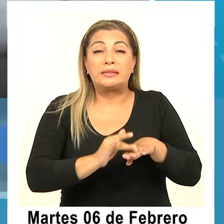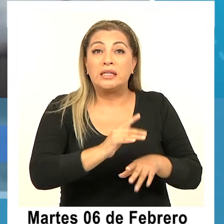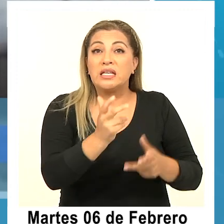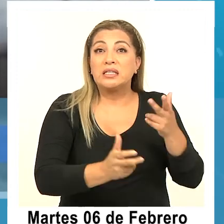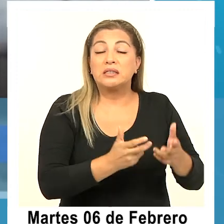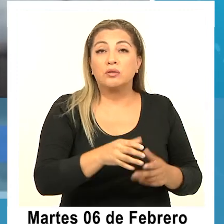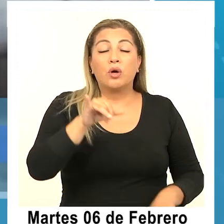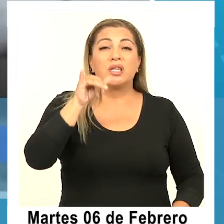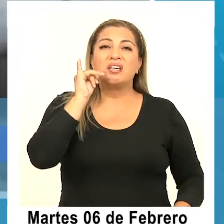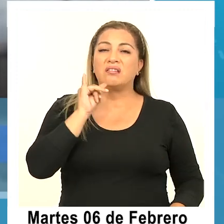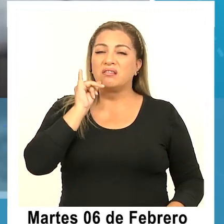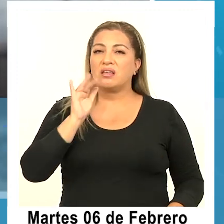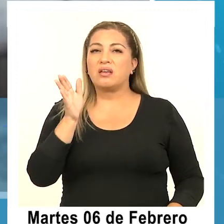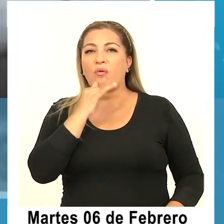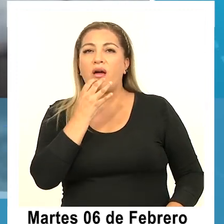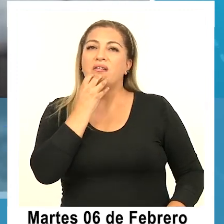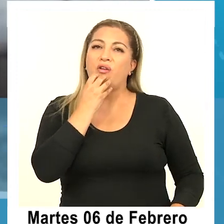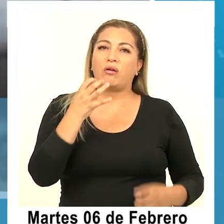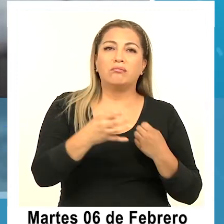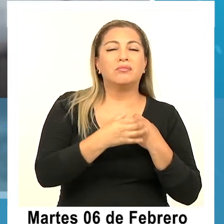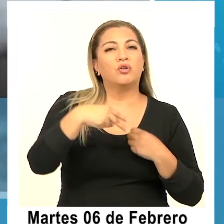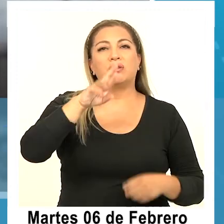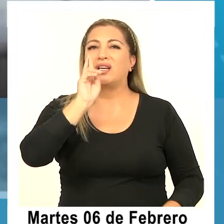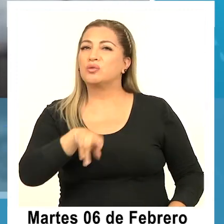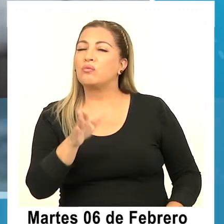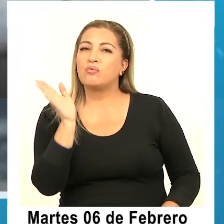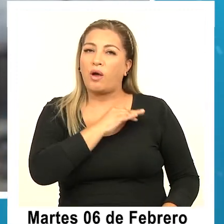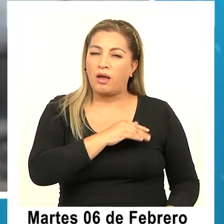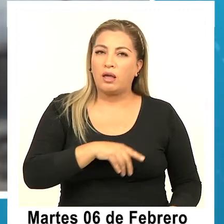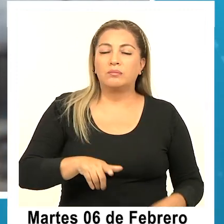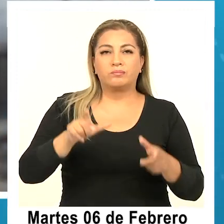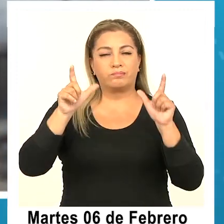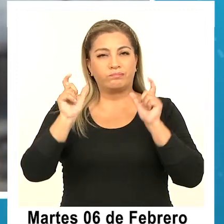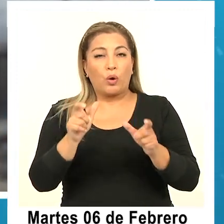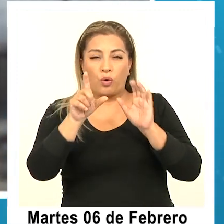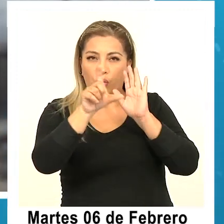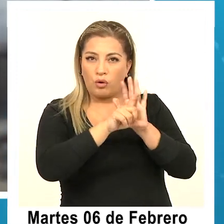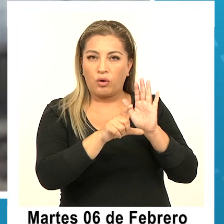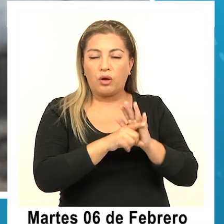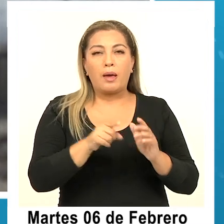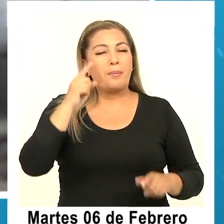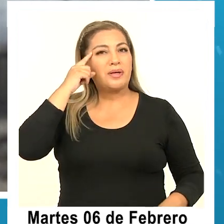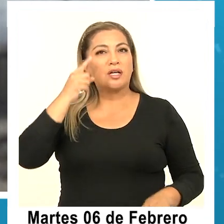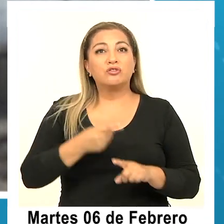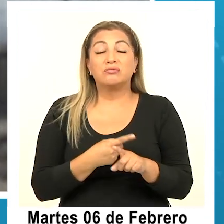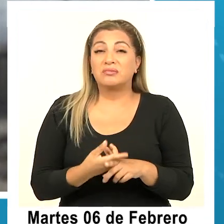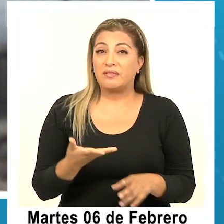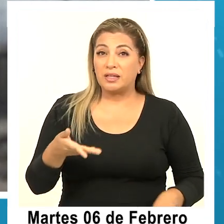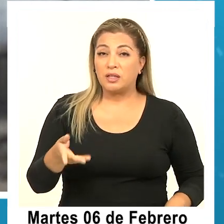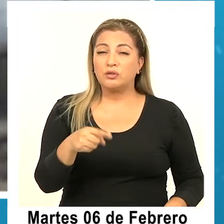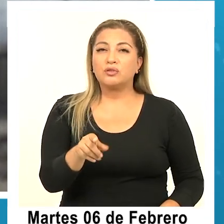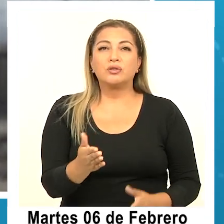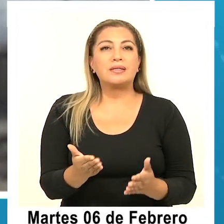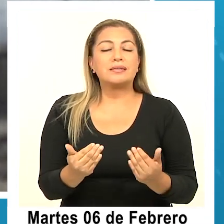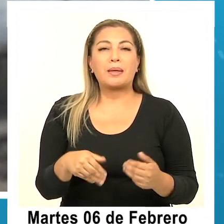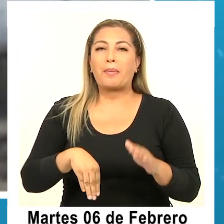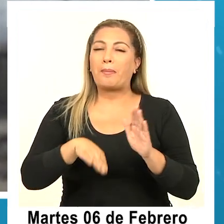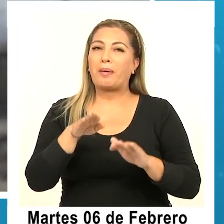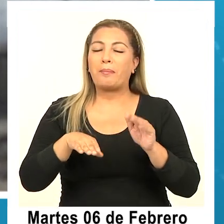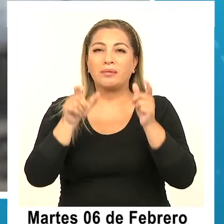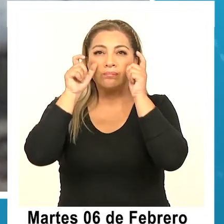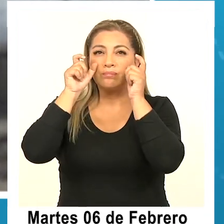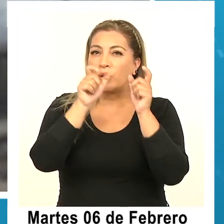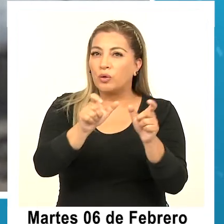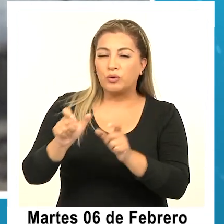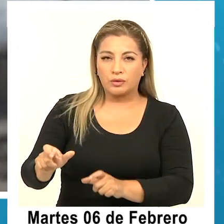ninguna, en Iquique tampoco, en no. Antofagasta, en el norte, en el sur, en ninguna parte. Entonces ya obligatoriamente hay que volver a pensar aquello. Y por ende se necesita más fiscalización. ¿Quién